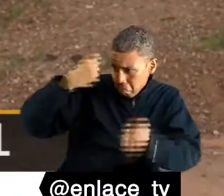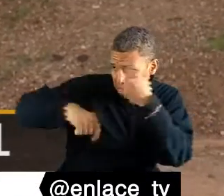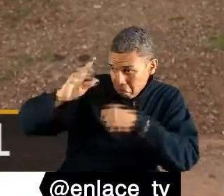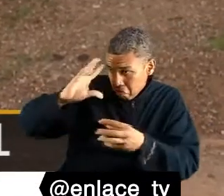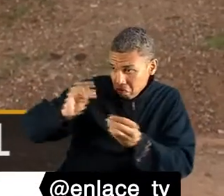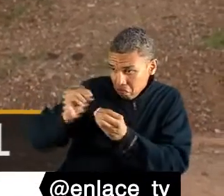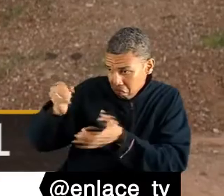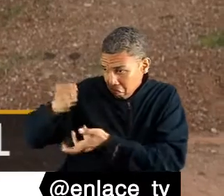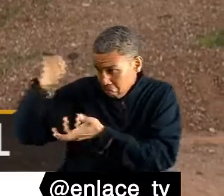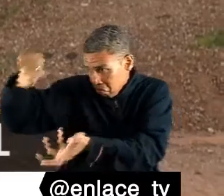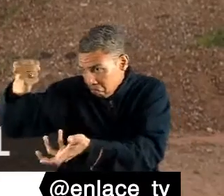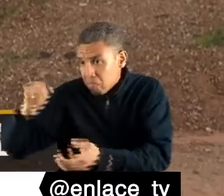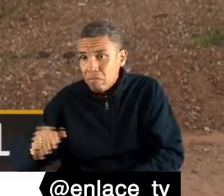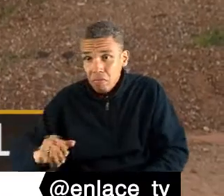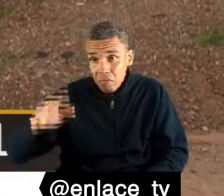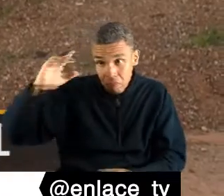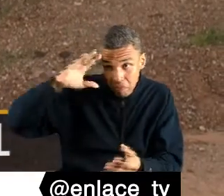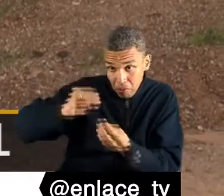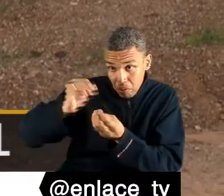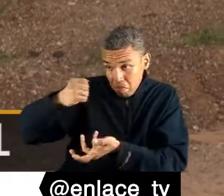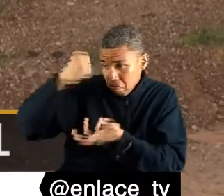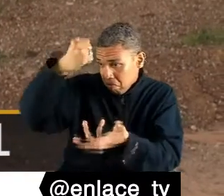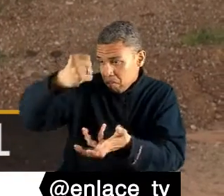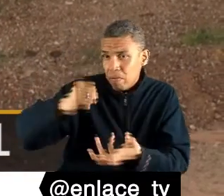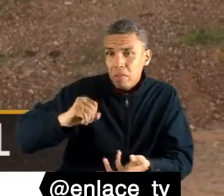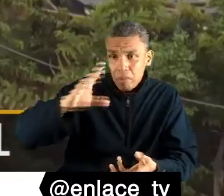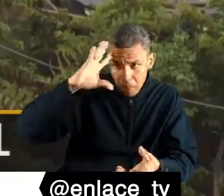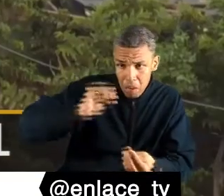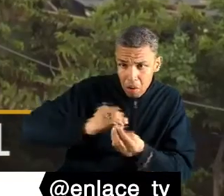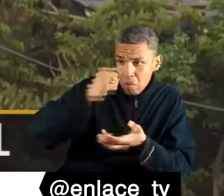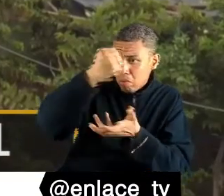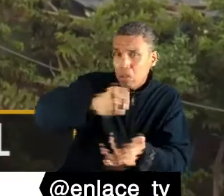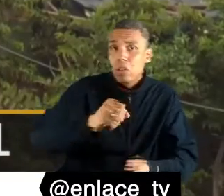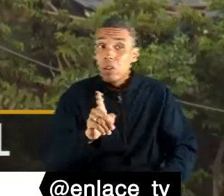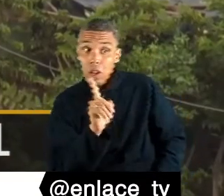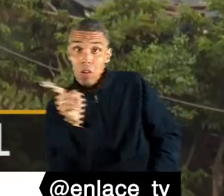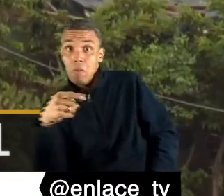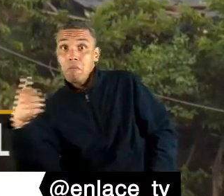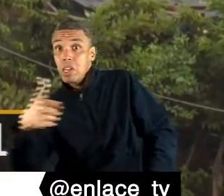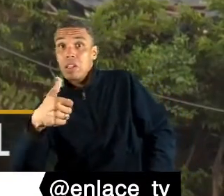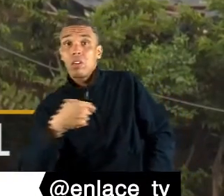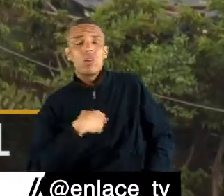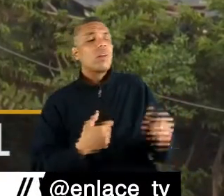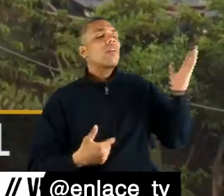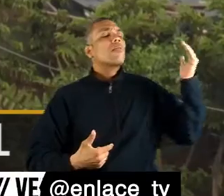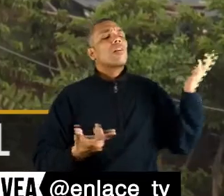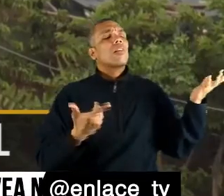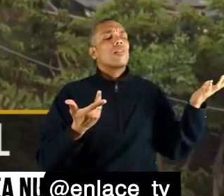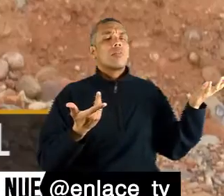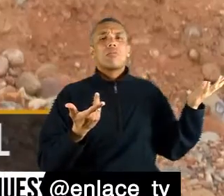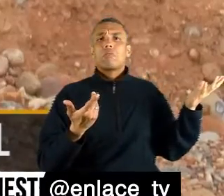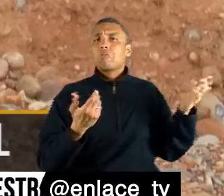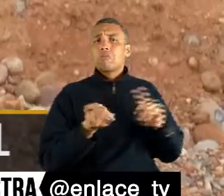es ilícito. Y resulta que yo reconozco en la ley 005